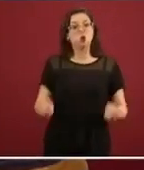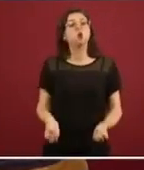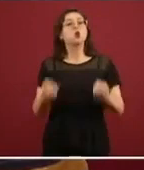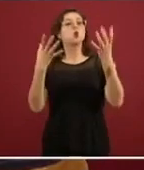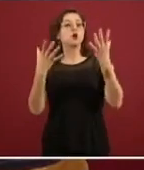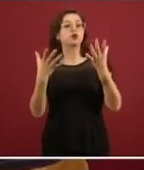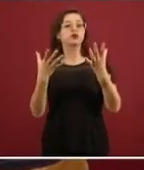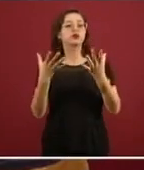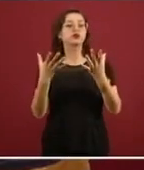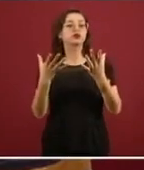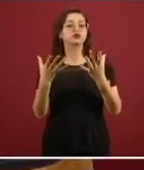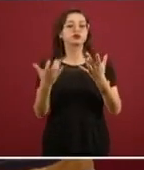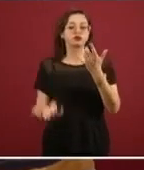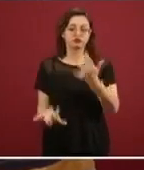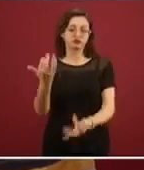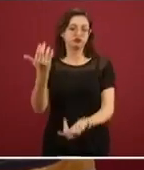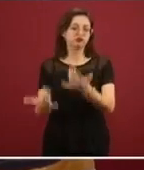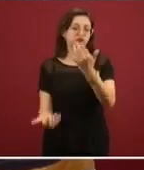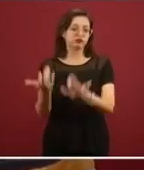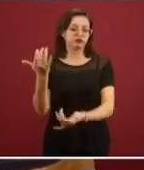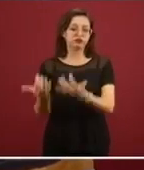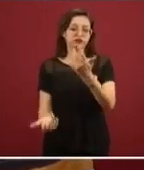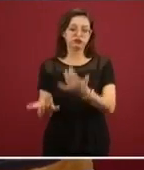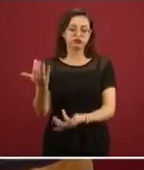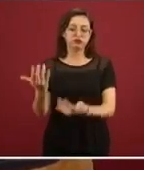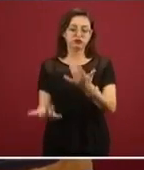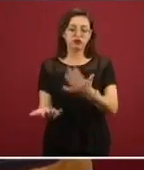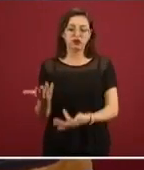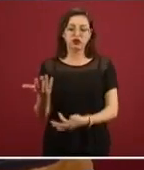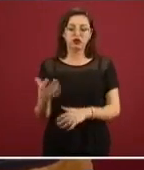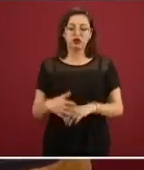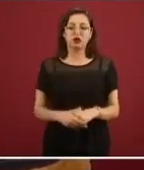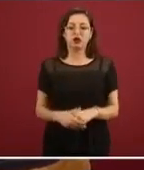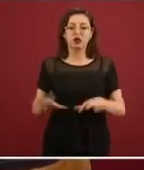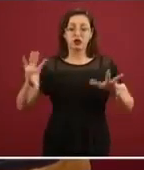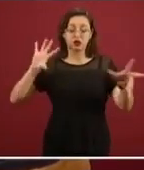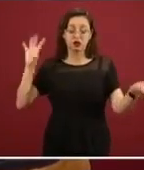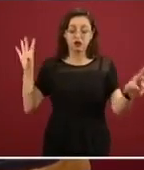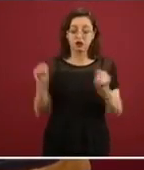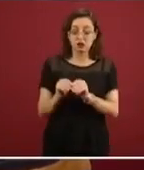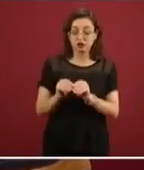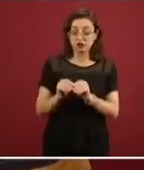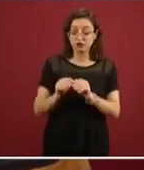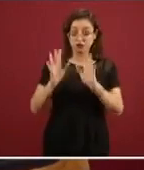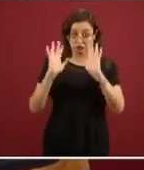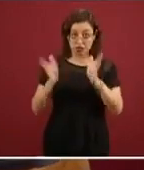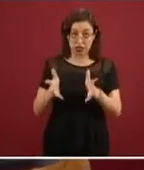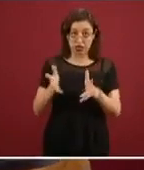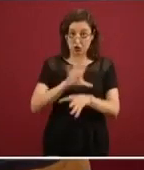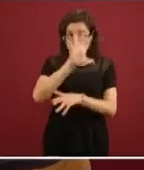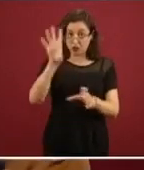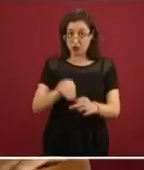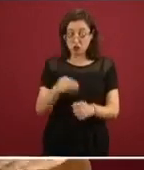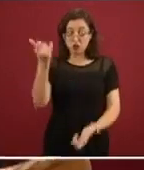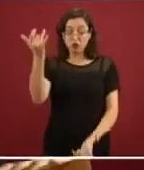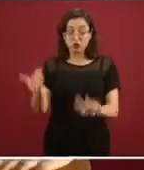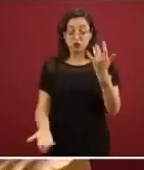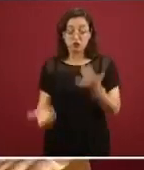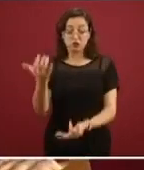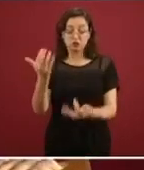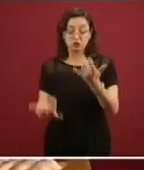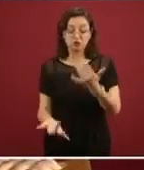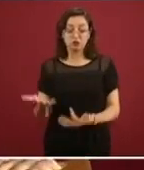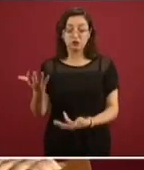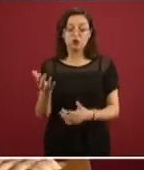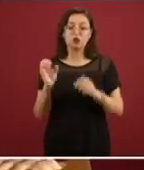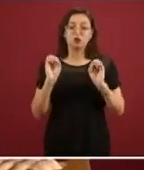han terminado así, o sea, han recibido este tratamiento de los cadáveres, si la totalidad ha recibido incineración y si se han topado también